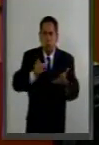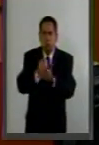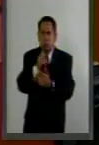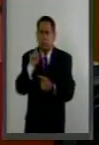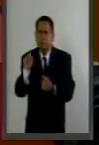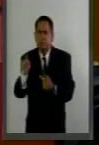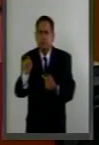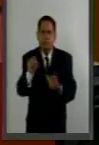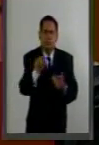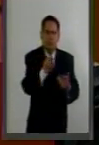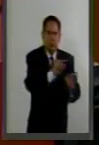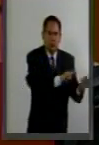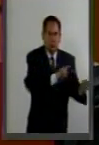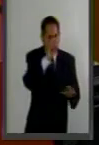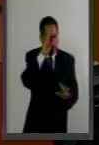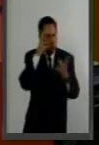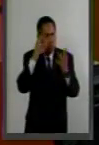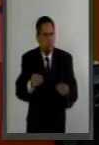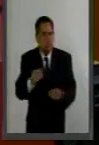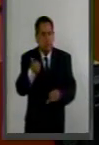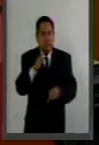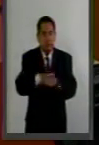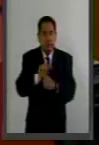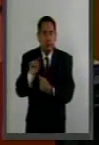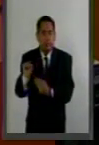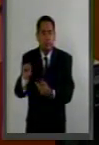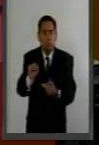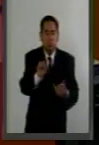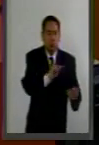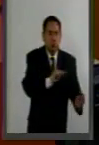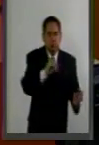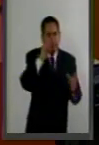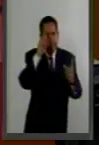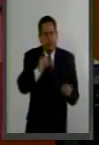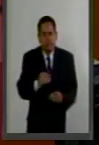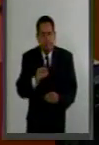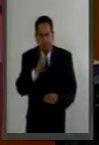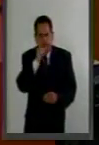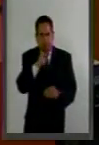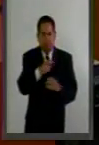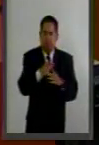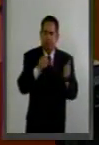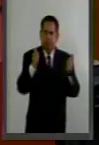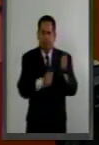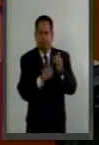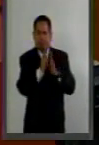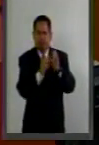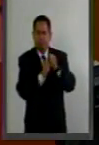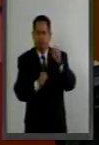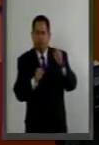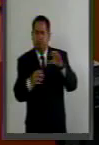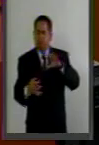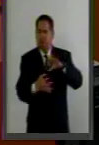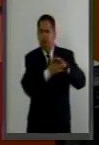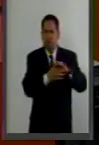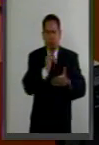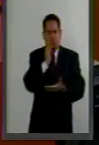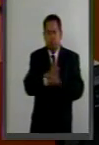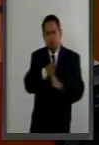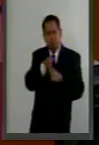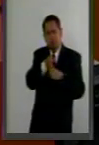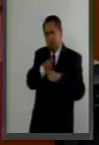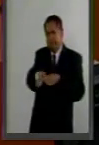y administrativa que le impide realizar la función tribunal constitucional que ha sido